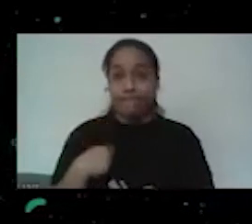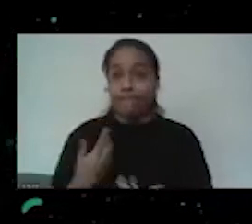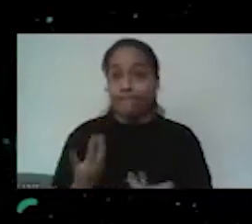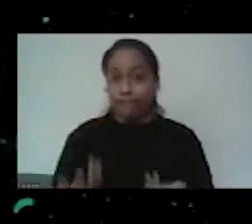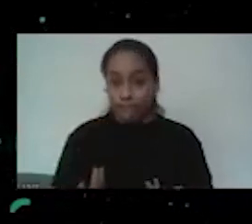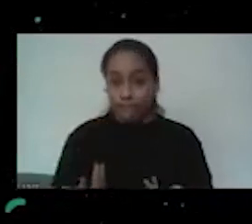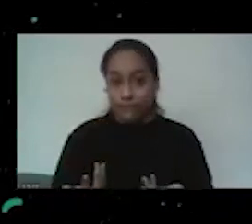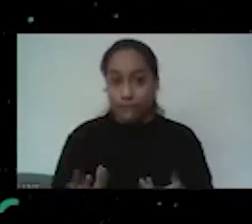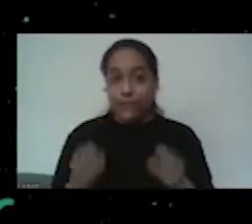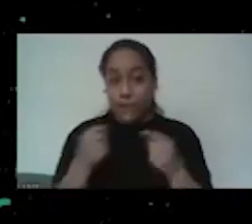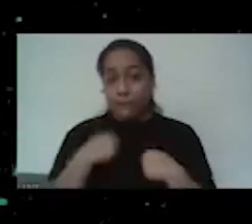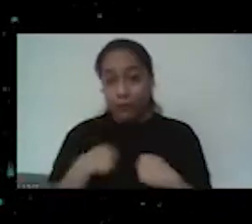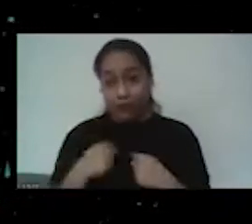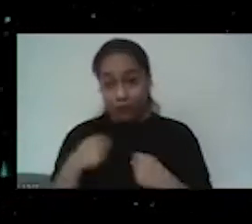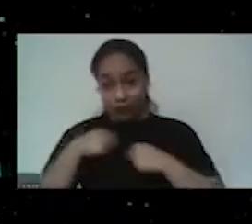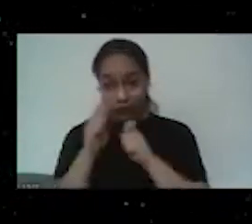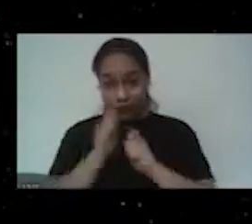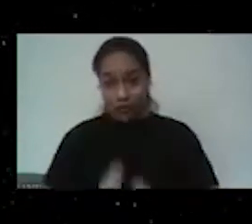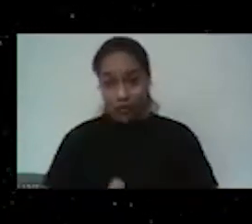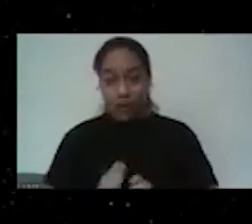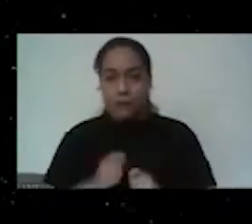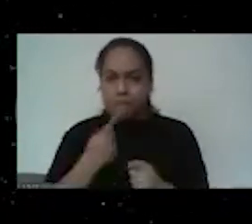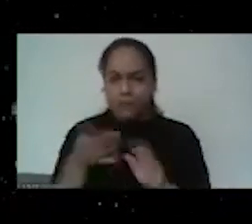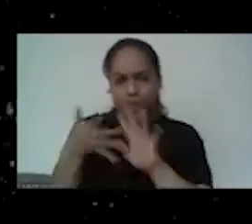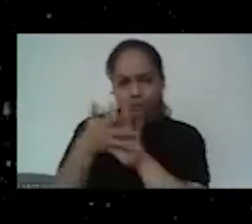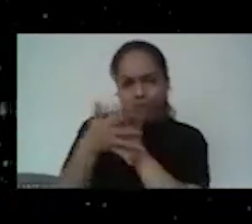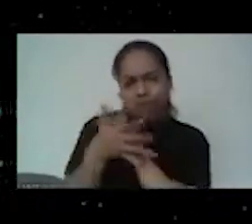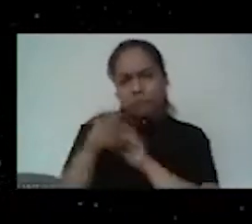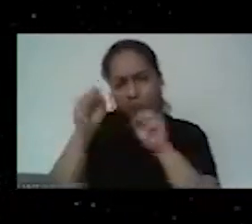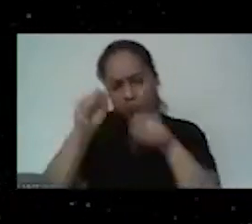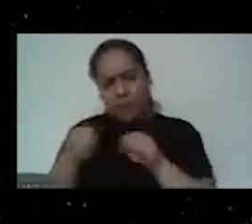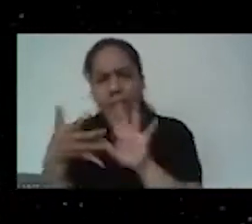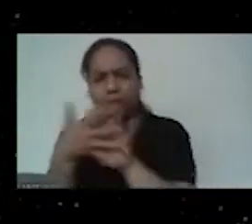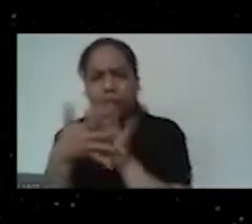En mi lugar, lo que yo puedo hablar sobre esto es que,